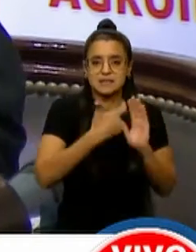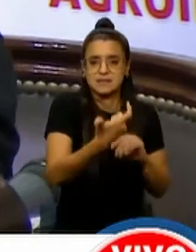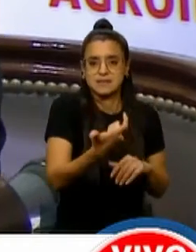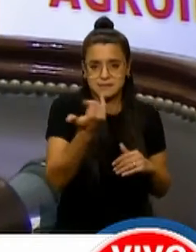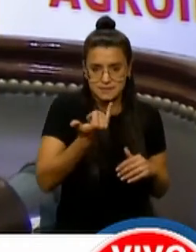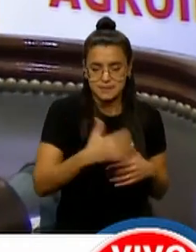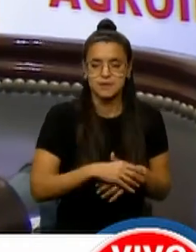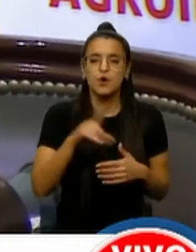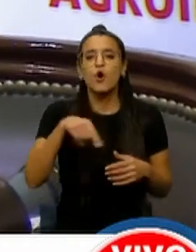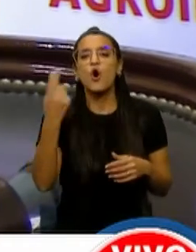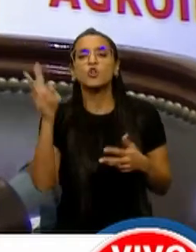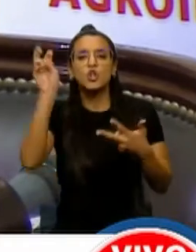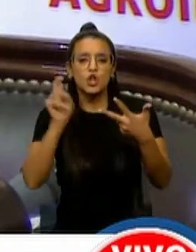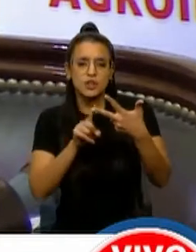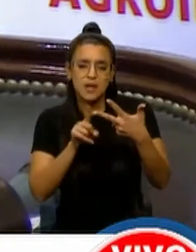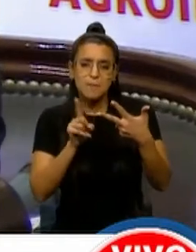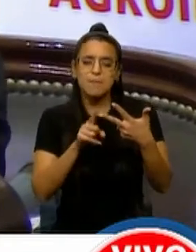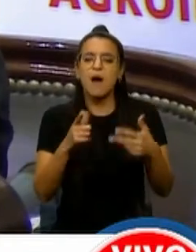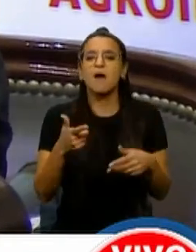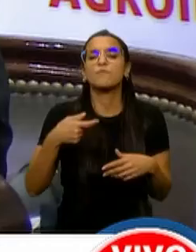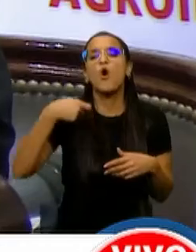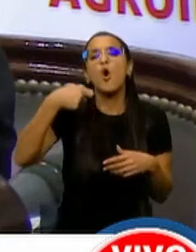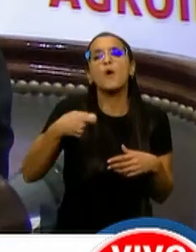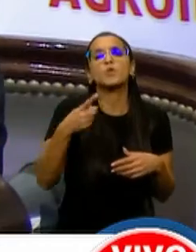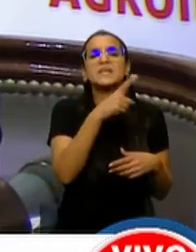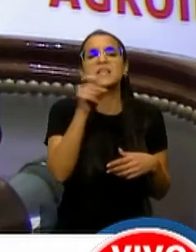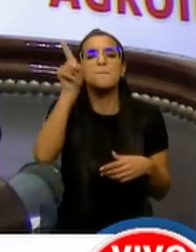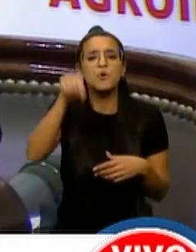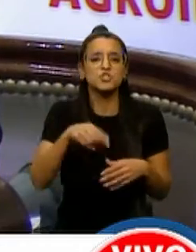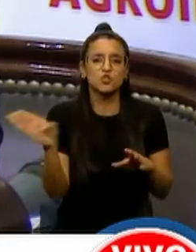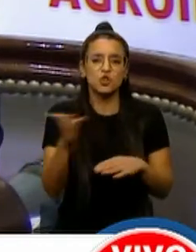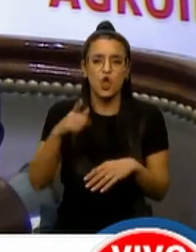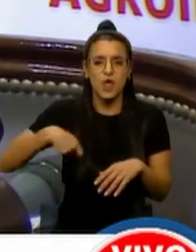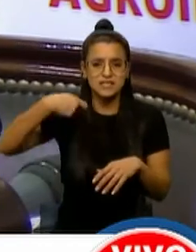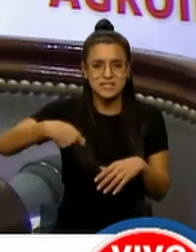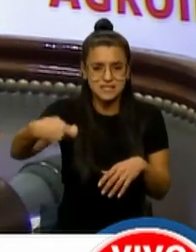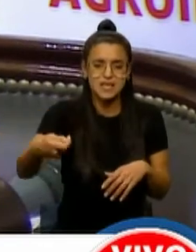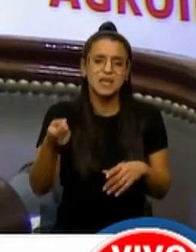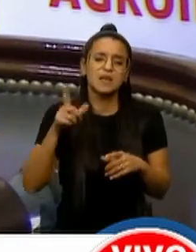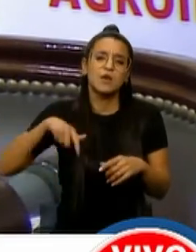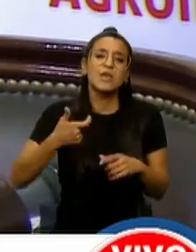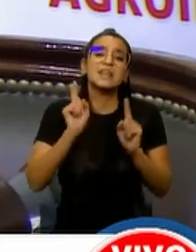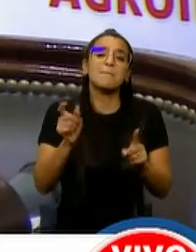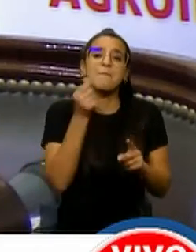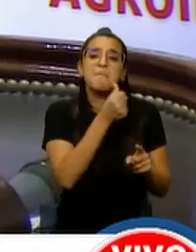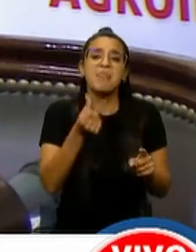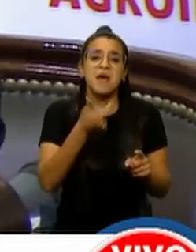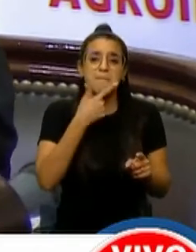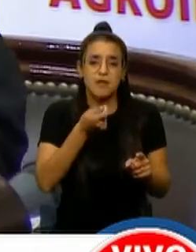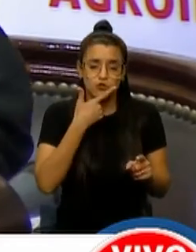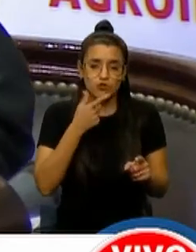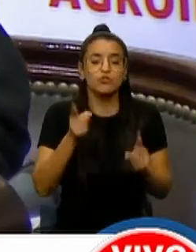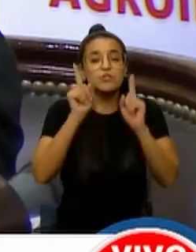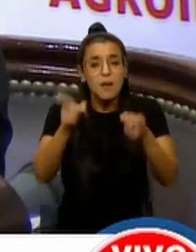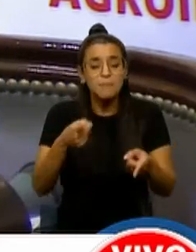Hablamos de otro de los temas, la cobertura del 100% en todas las prestaciones y en los medicamentos. Dicho